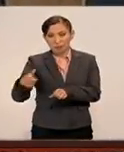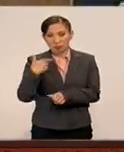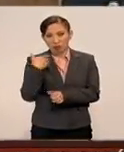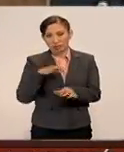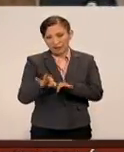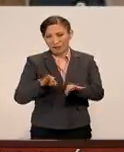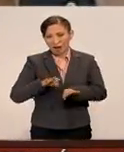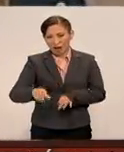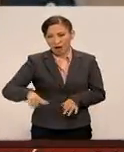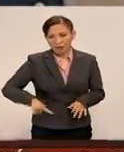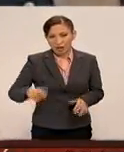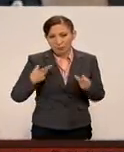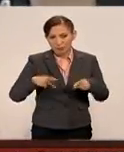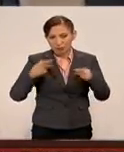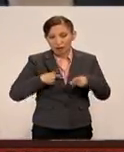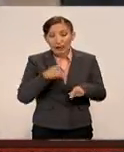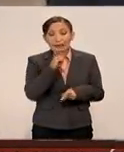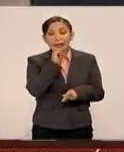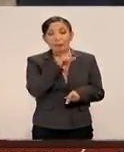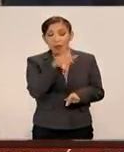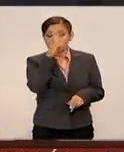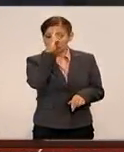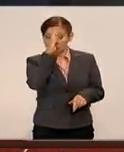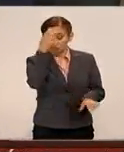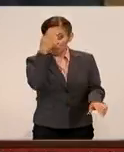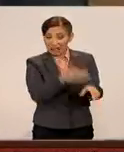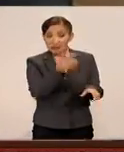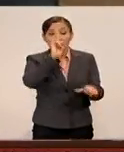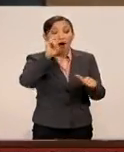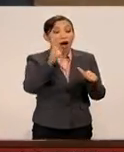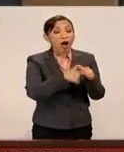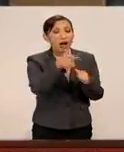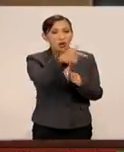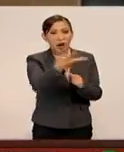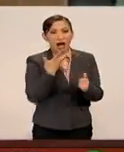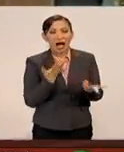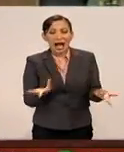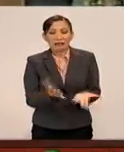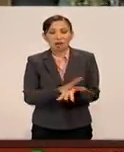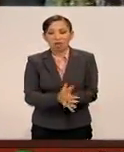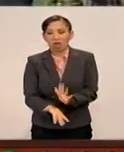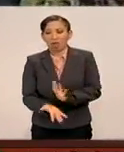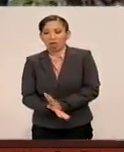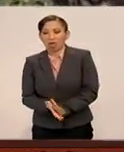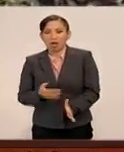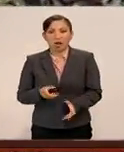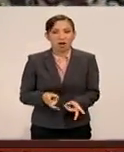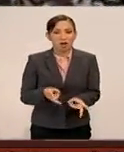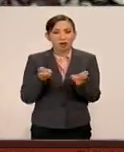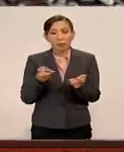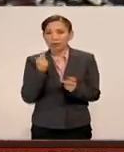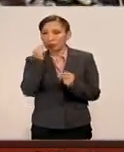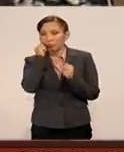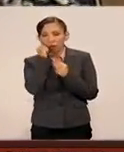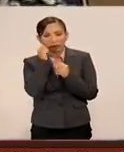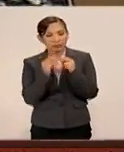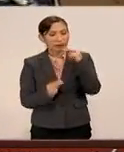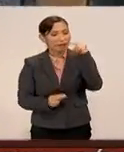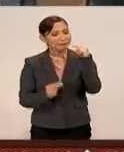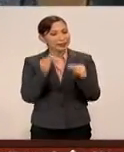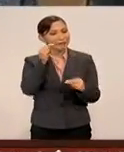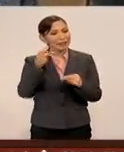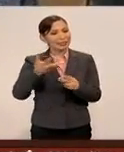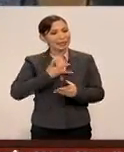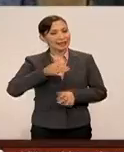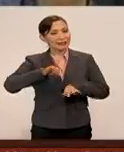servidores públicos y que además se va a sancionar a los que incurran en estas prácticas sin importar el